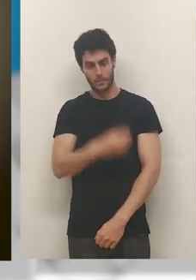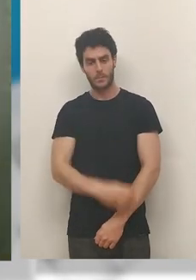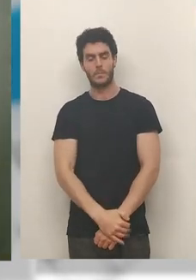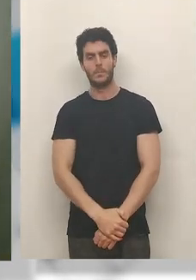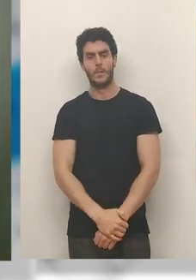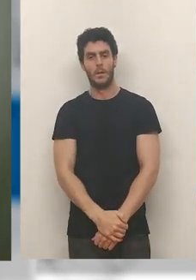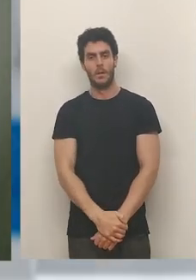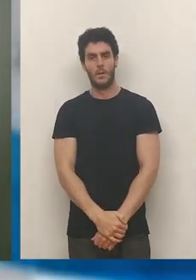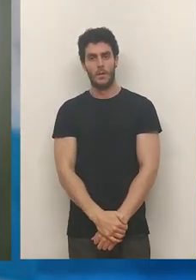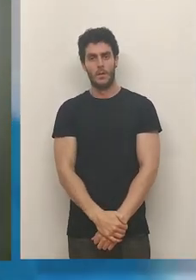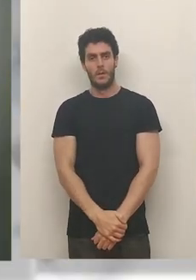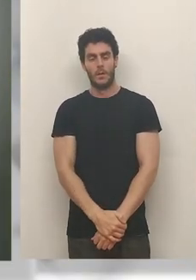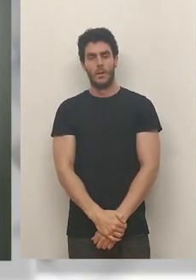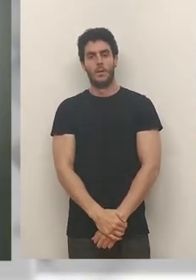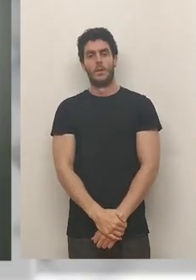¡Gracias!